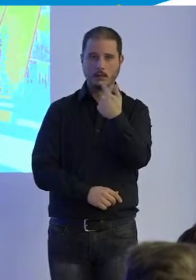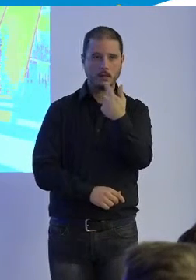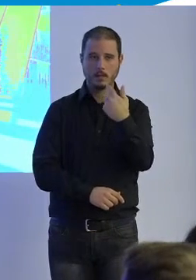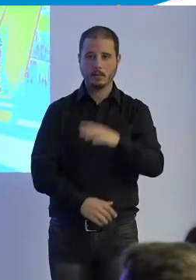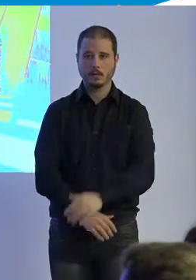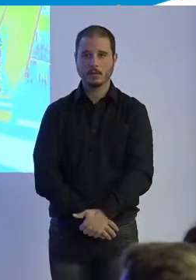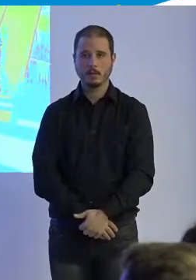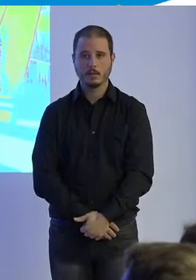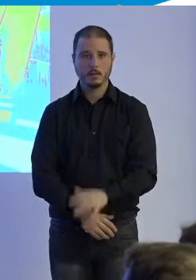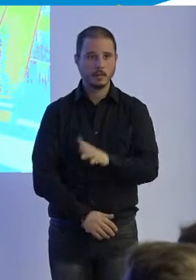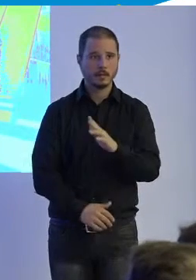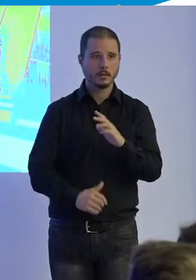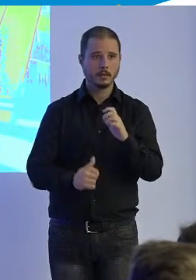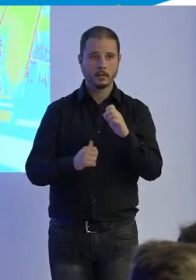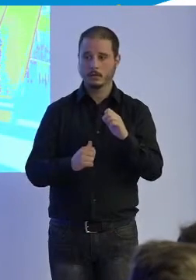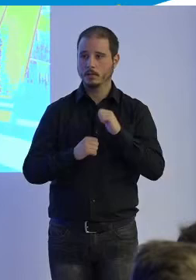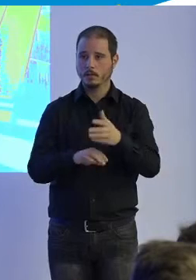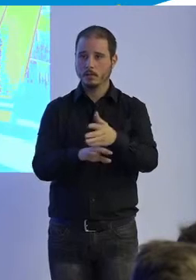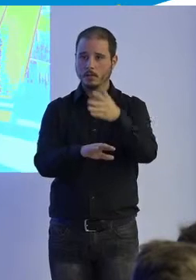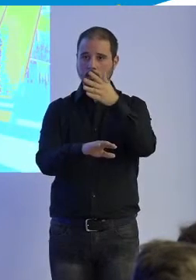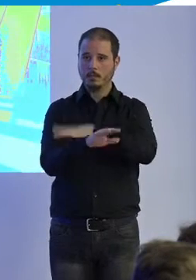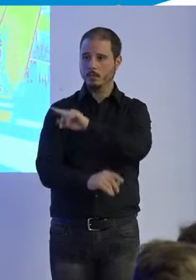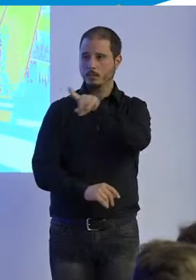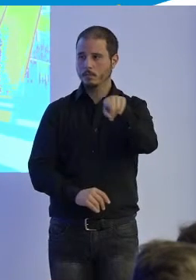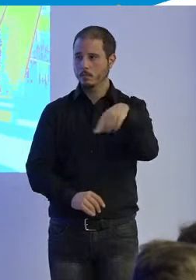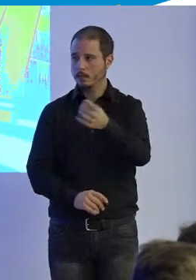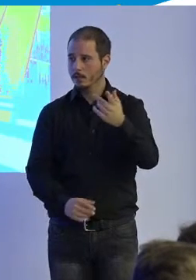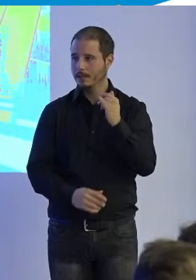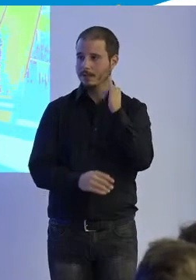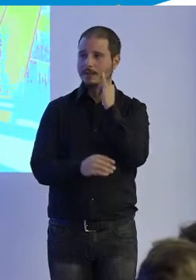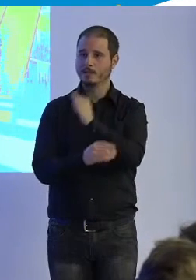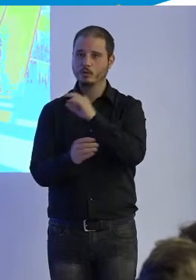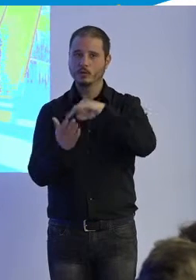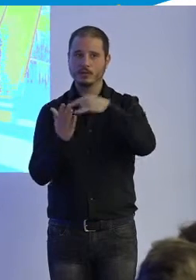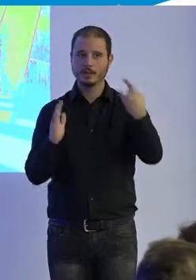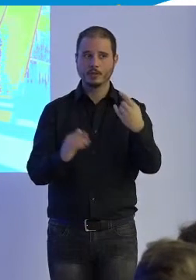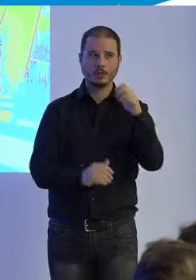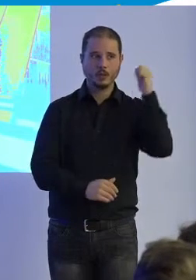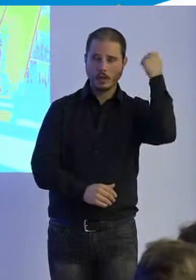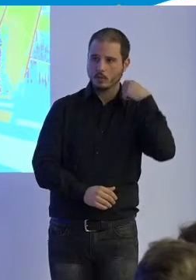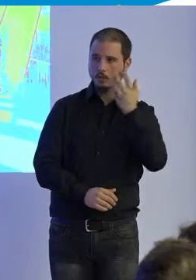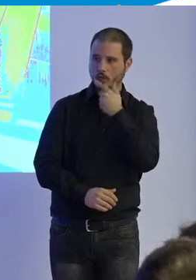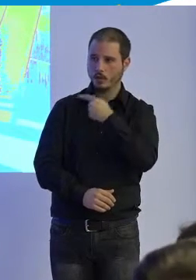Bueno, antes de empezar, mientras va arrancando la PPT, ¿cuántos habéis oído hablar del Instituto Tecnológico de Aragón en esta sala?